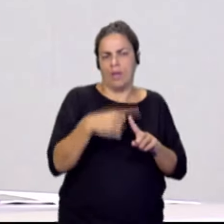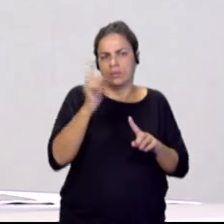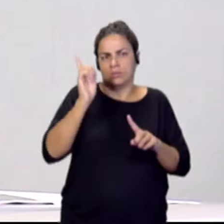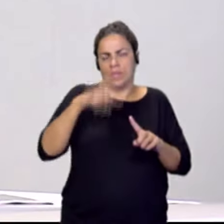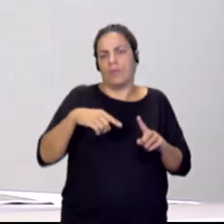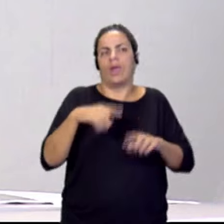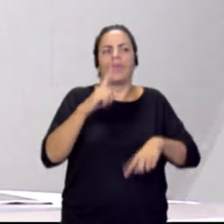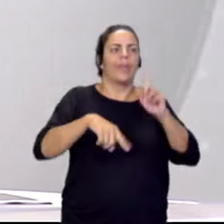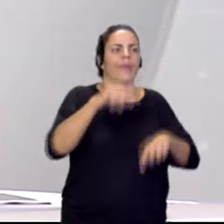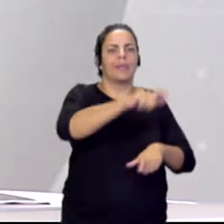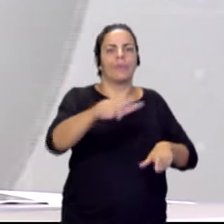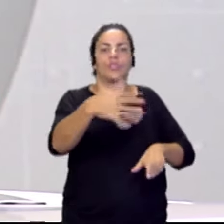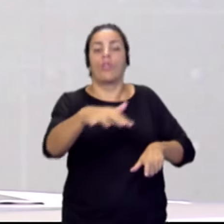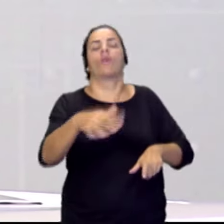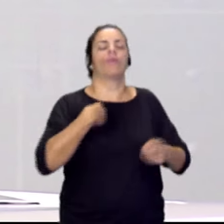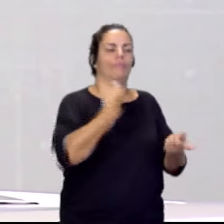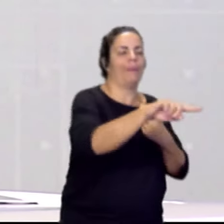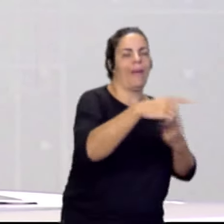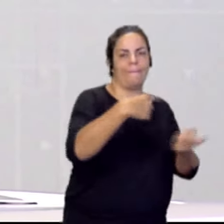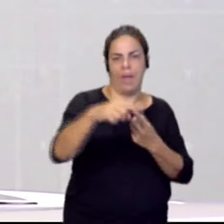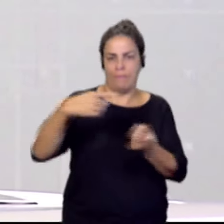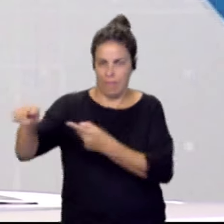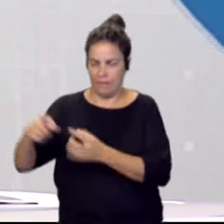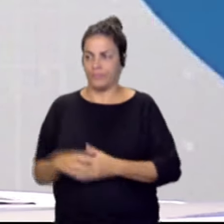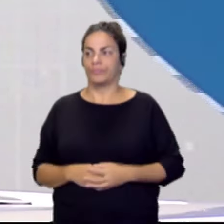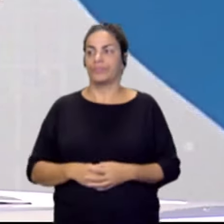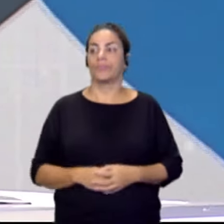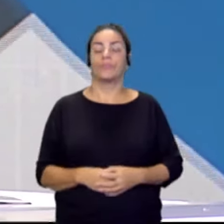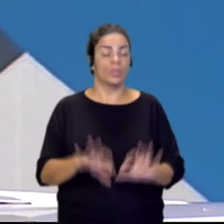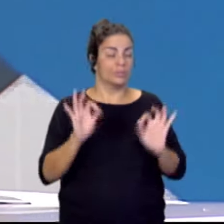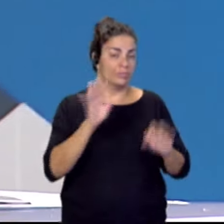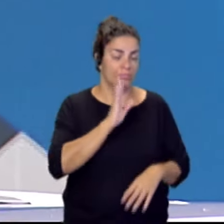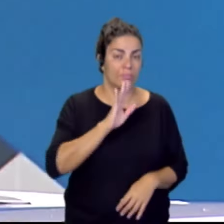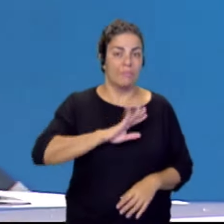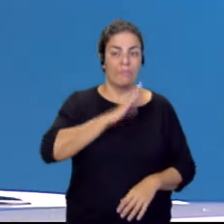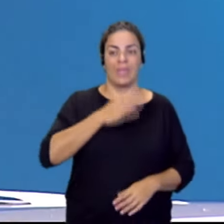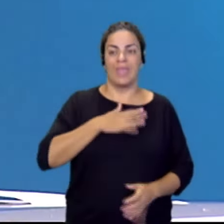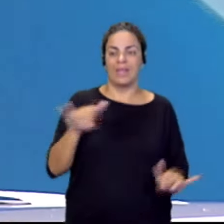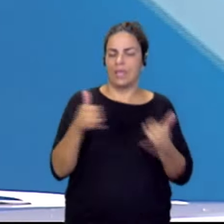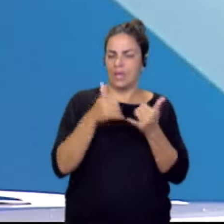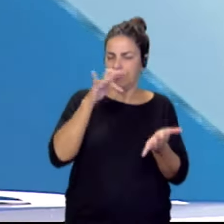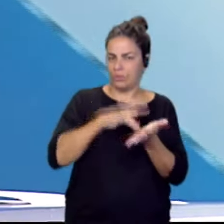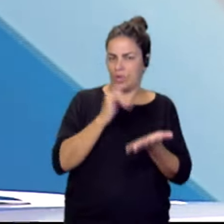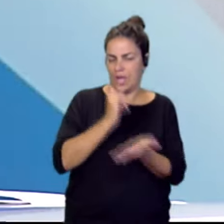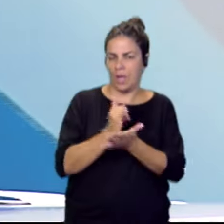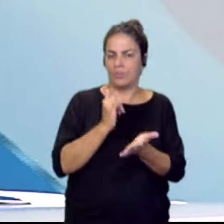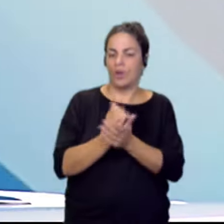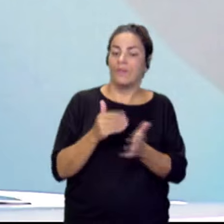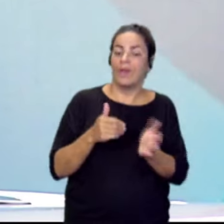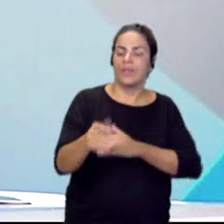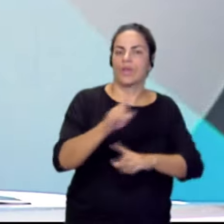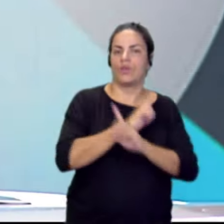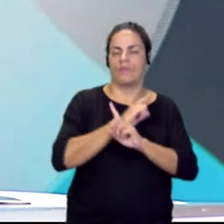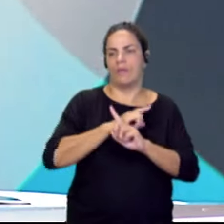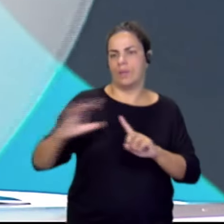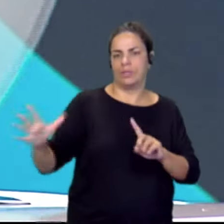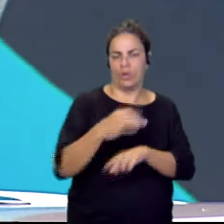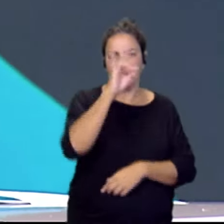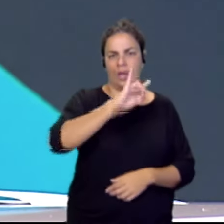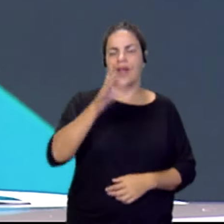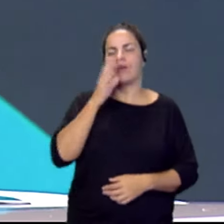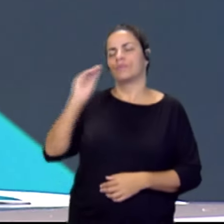Bueno, pues como decimos, mañana es el turno en Tenerife de ese simulacro que se realizará en toda Canarias en noviembre. Vamos a preguntarle a Néstor Padrón, que es